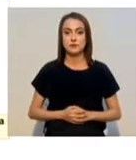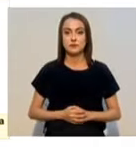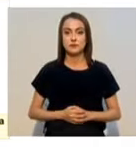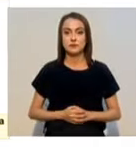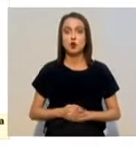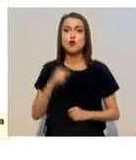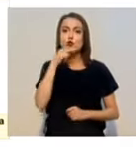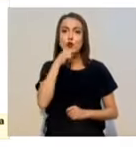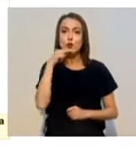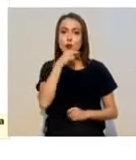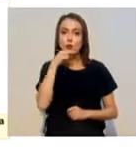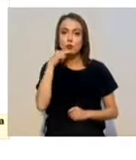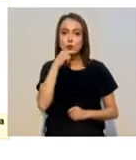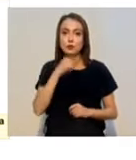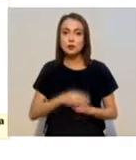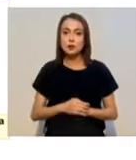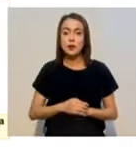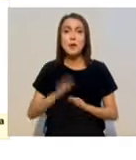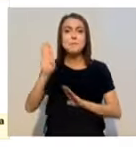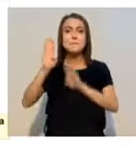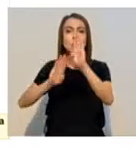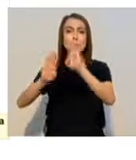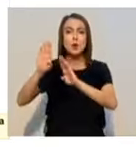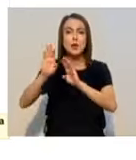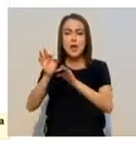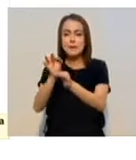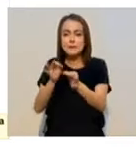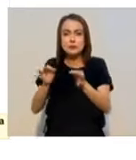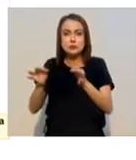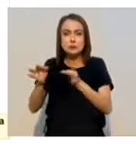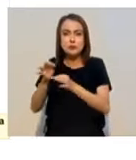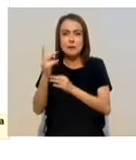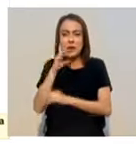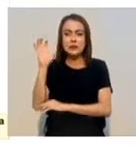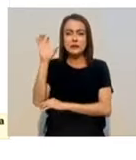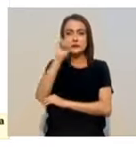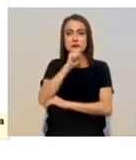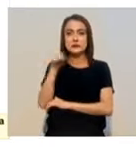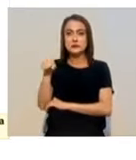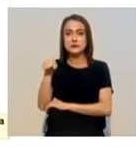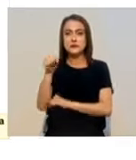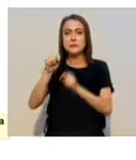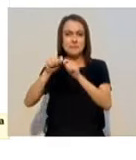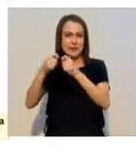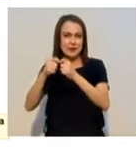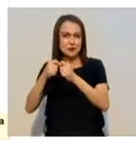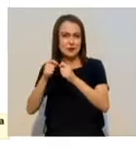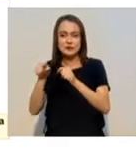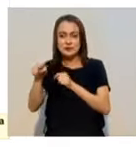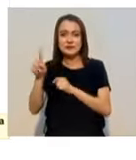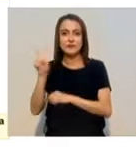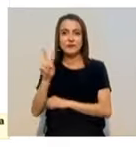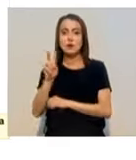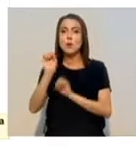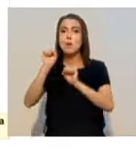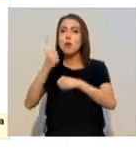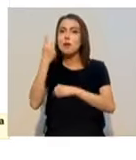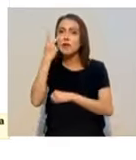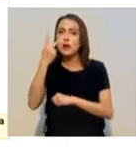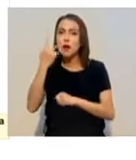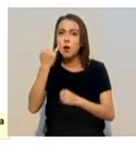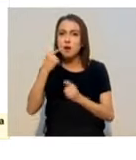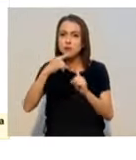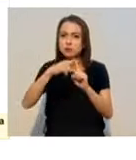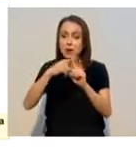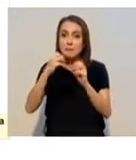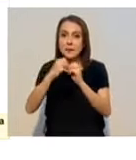está en rojo, que es biología molecular, es para detectar el genoma del virus, fragmentos del genoma, se empieza a